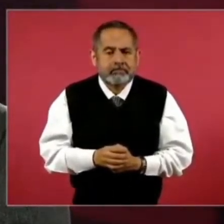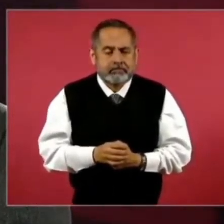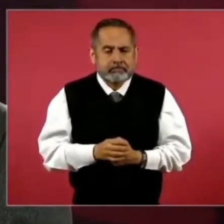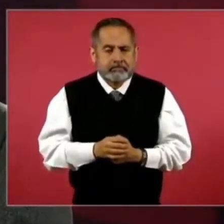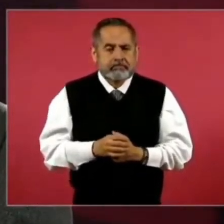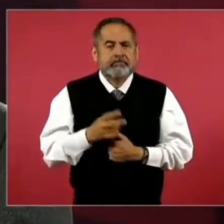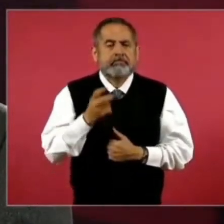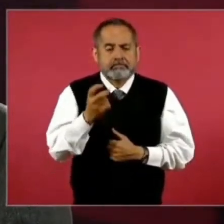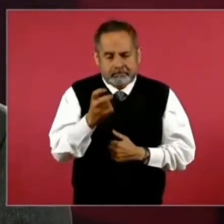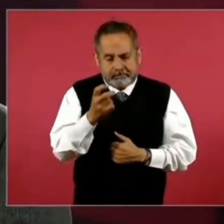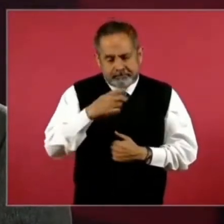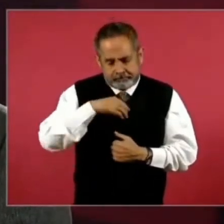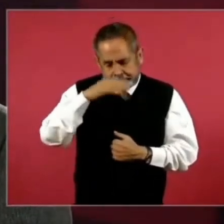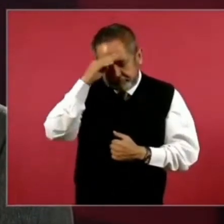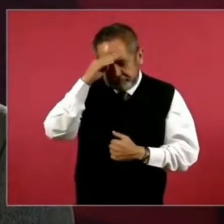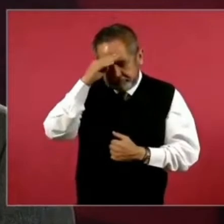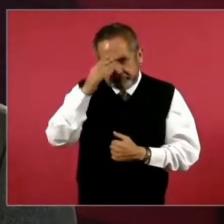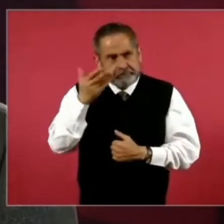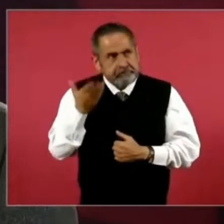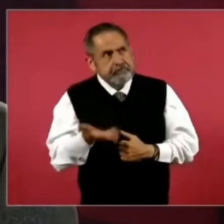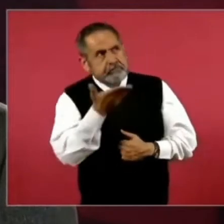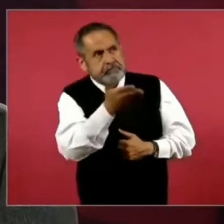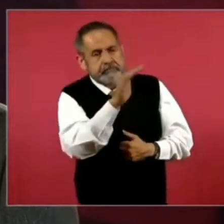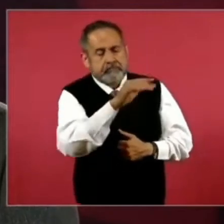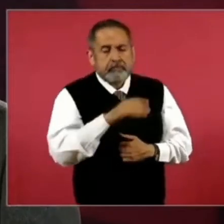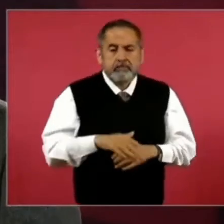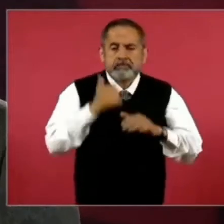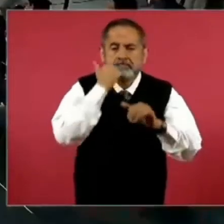Y eso es lo que estamos planteando.